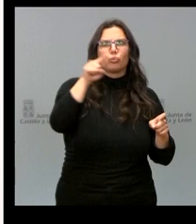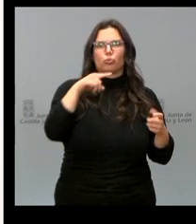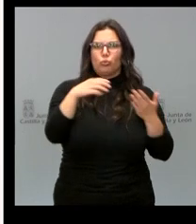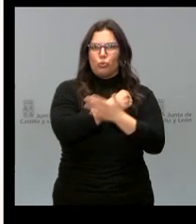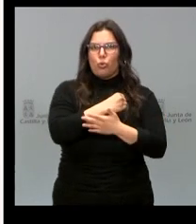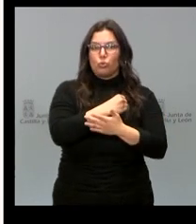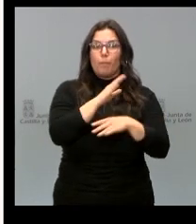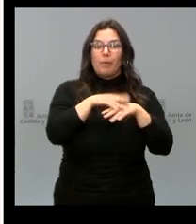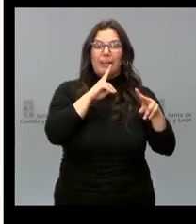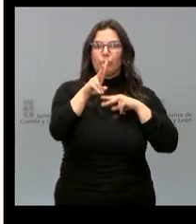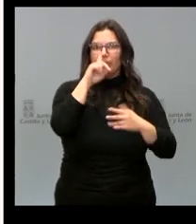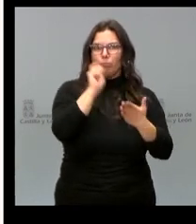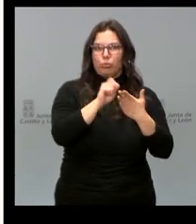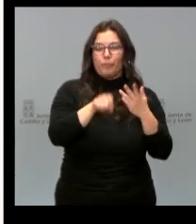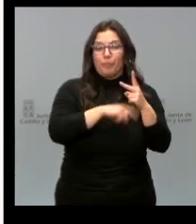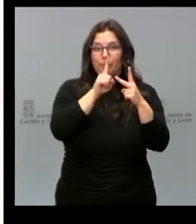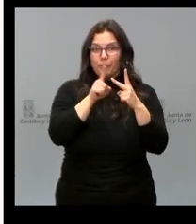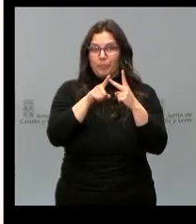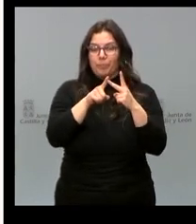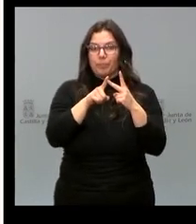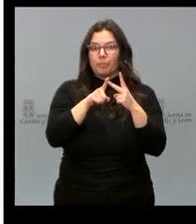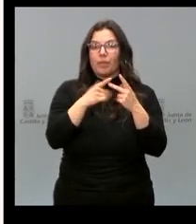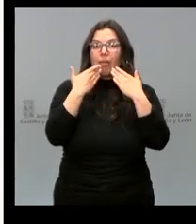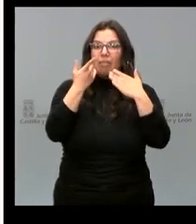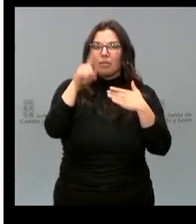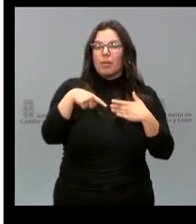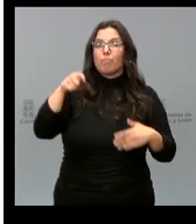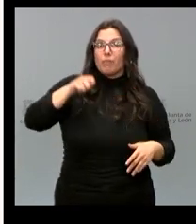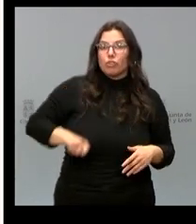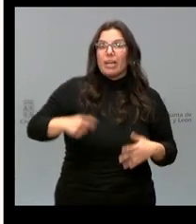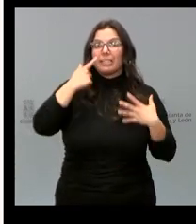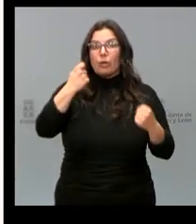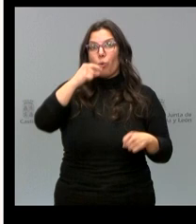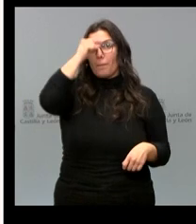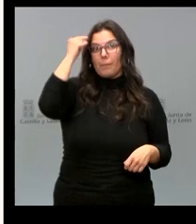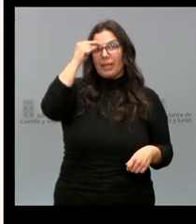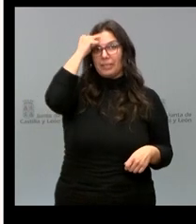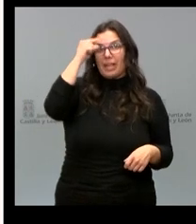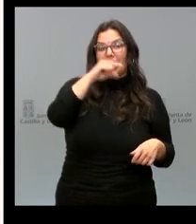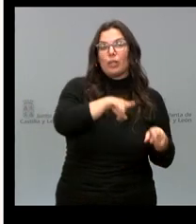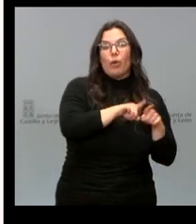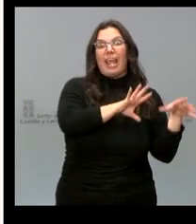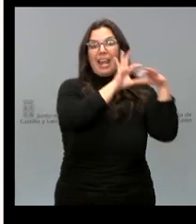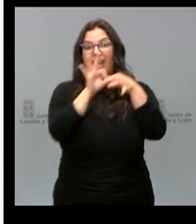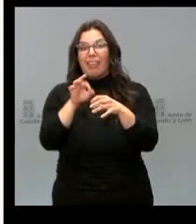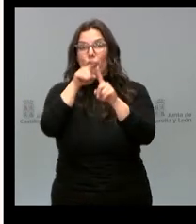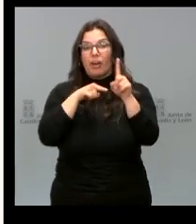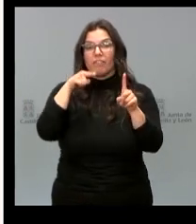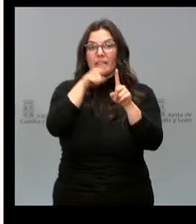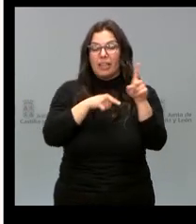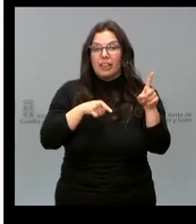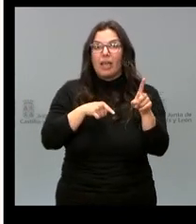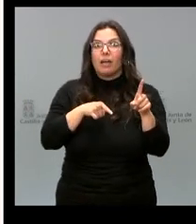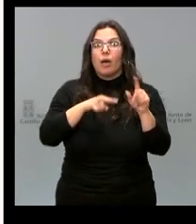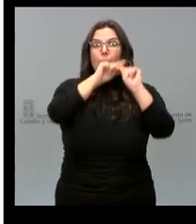actuar con rapidez. En segundo lugar, con profesionales de salud mental de enlace y referencia en todas